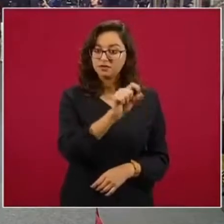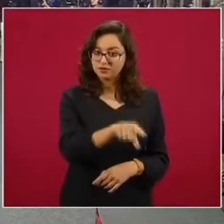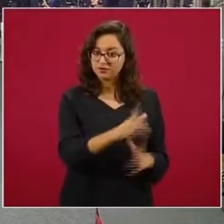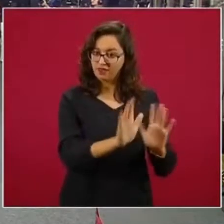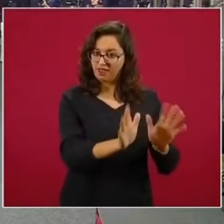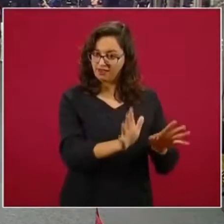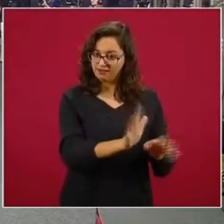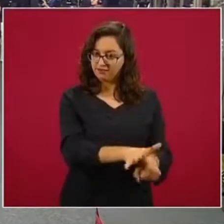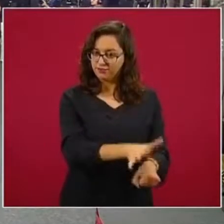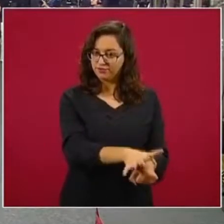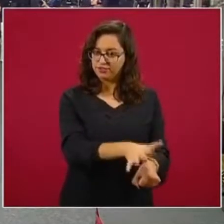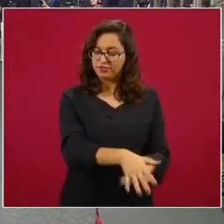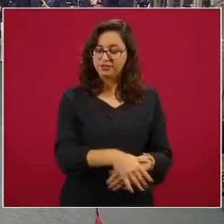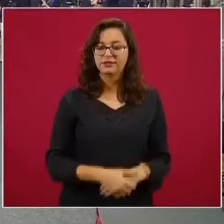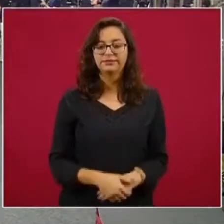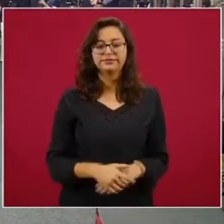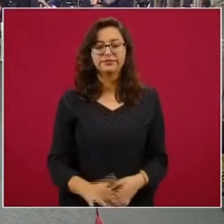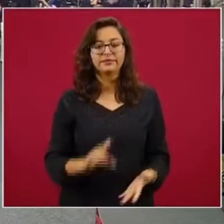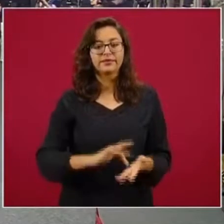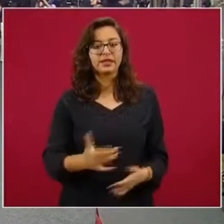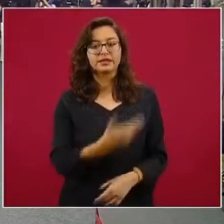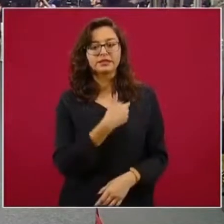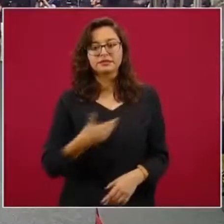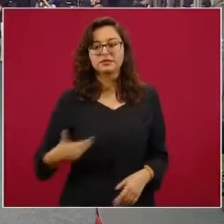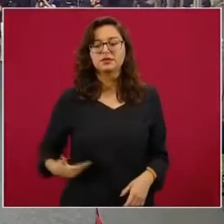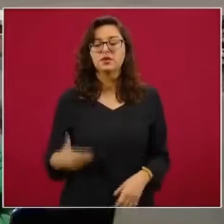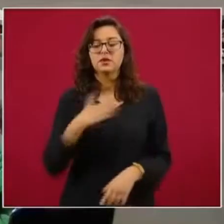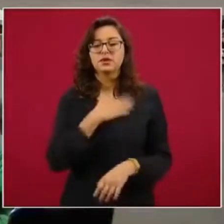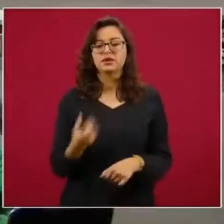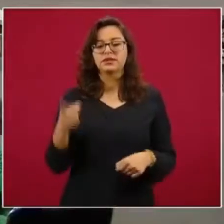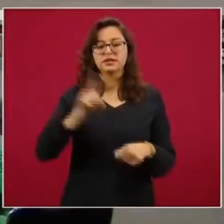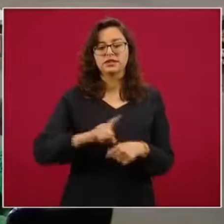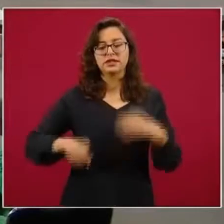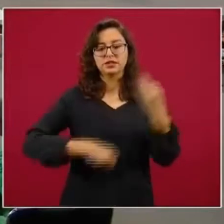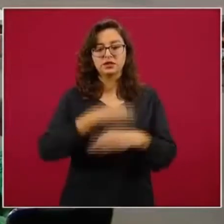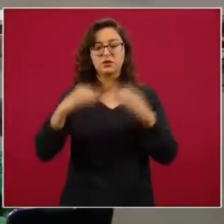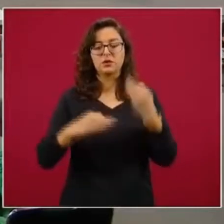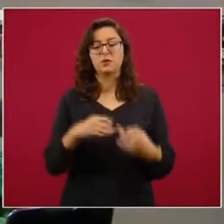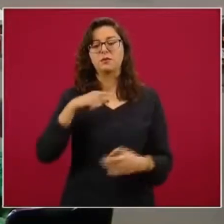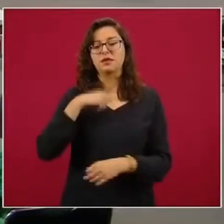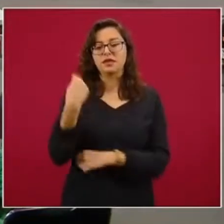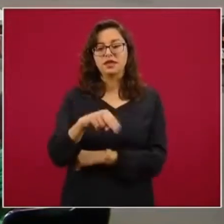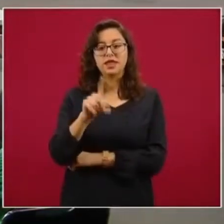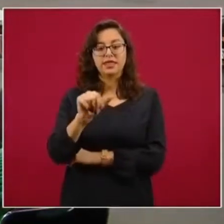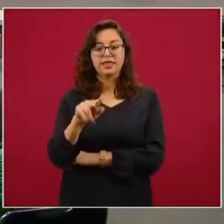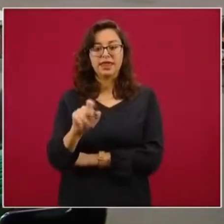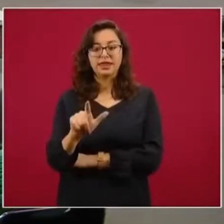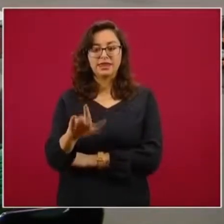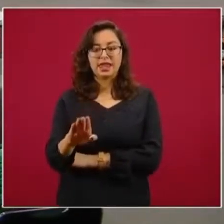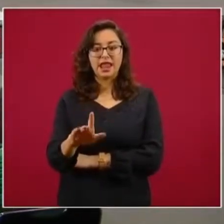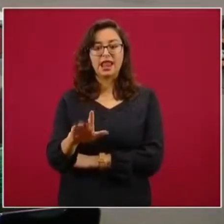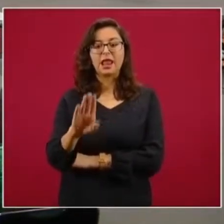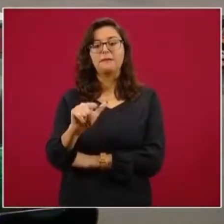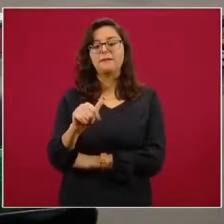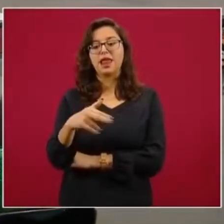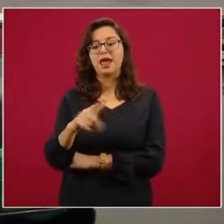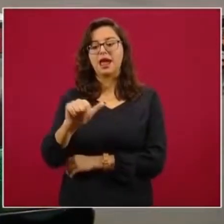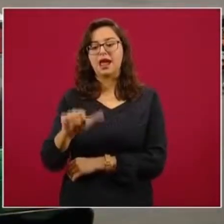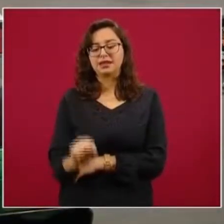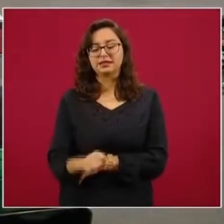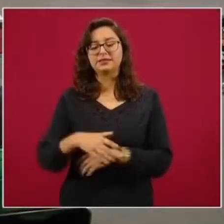Gracias, presidente. Buenos días a todos. Daniel Blancas, de Crónica, para compartirle una investigación, presidente,